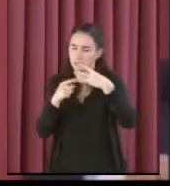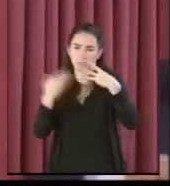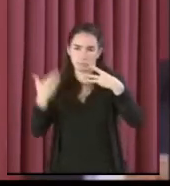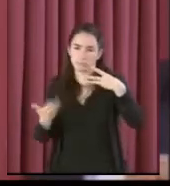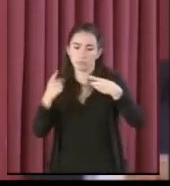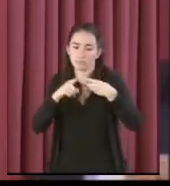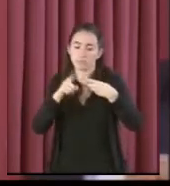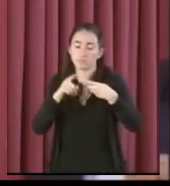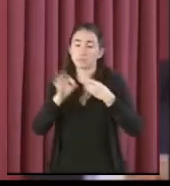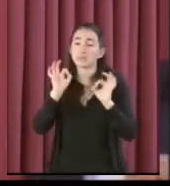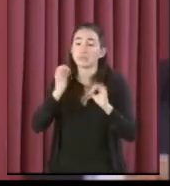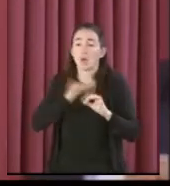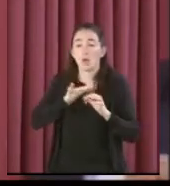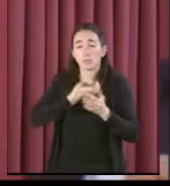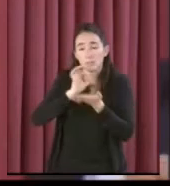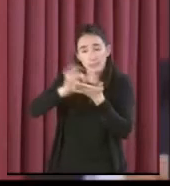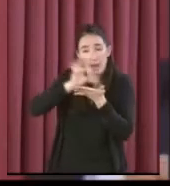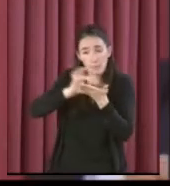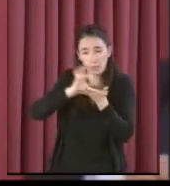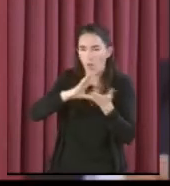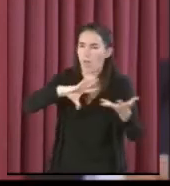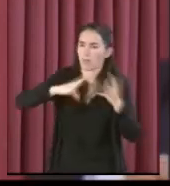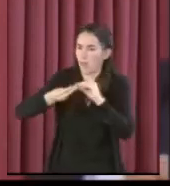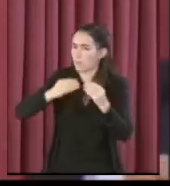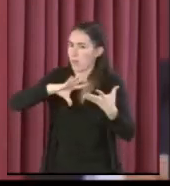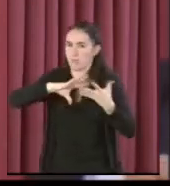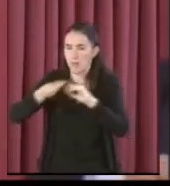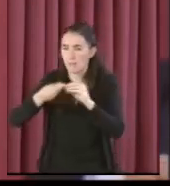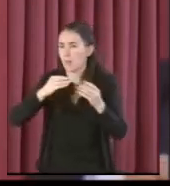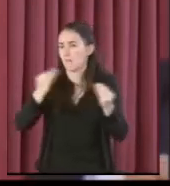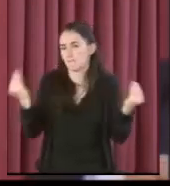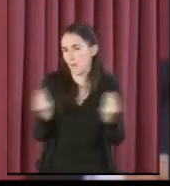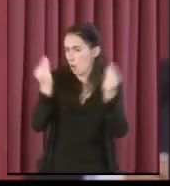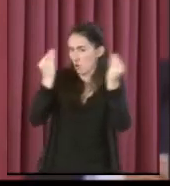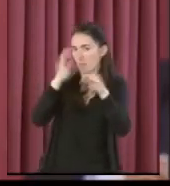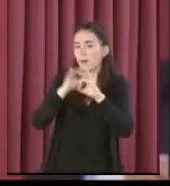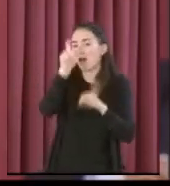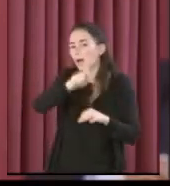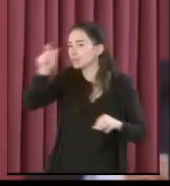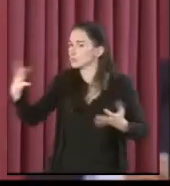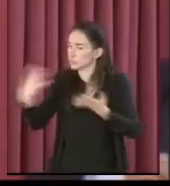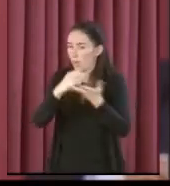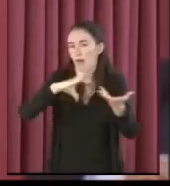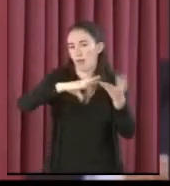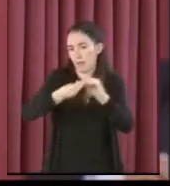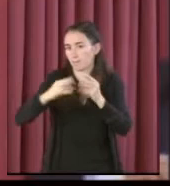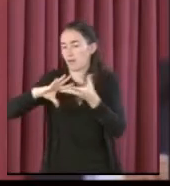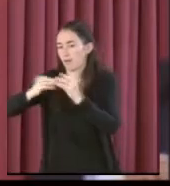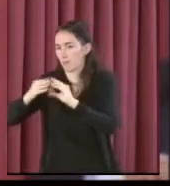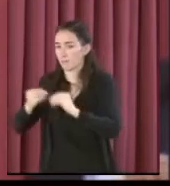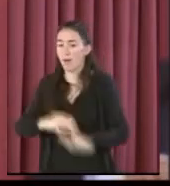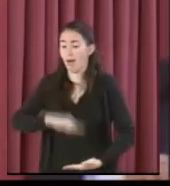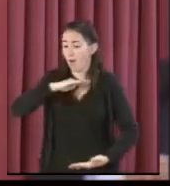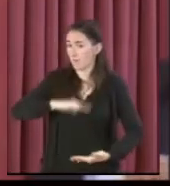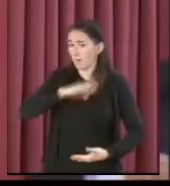de los servicios municipales a través de un proceso de adaptación continuada a las necesidades de los ciudadanos, basada primero en el desarrollo de la capacidad